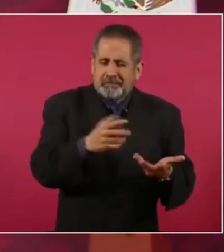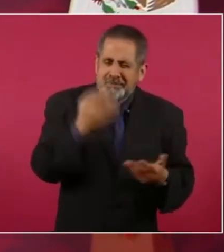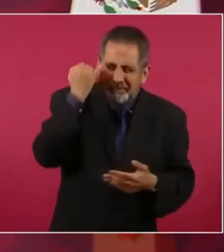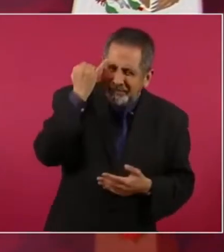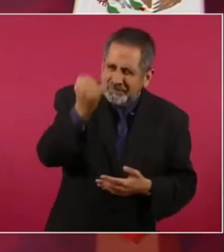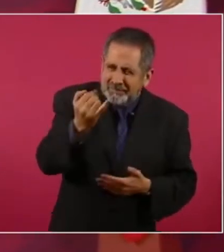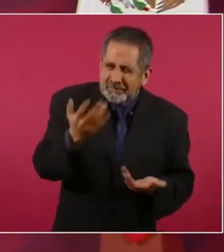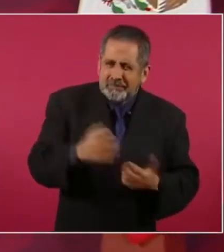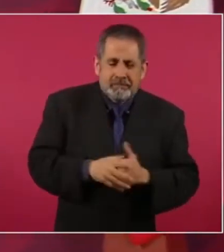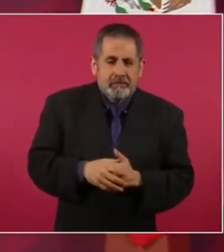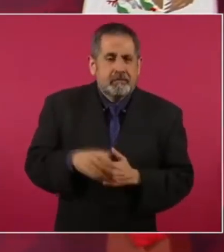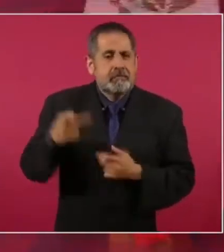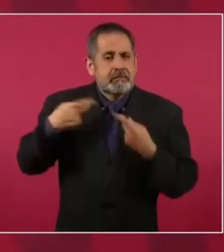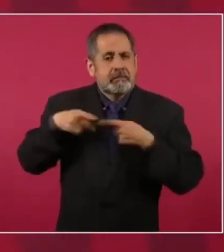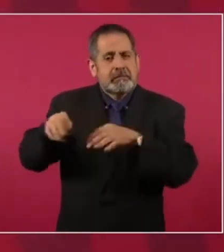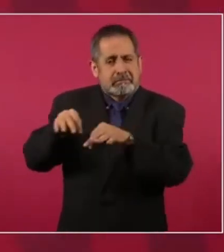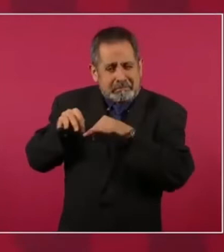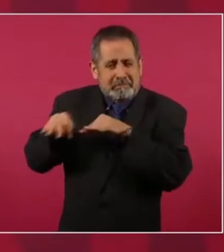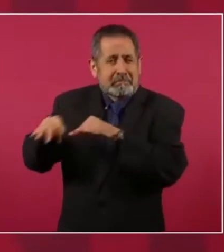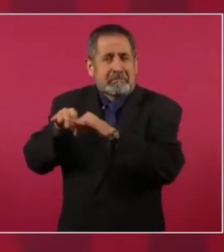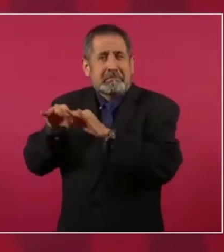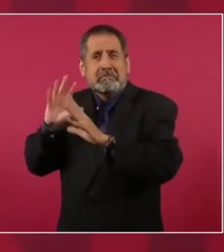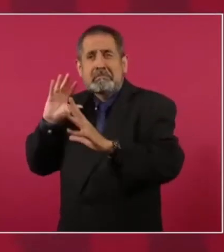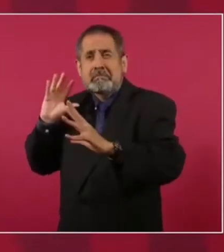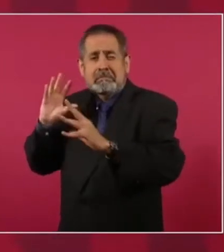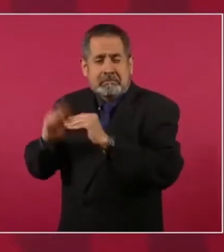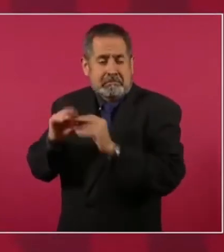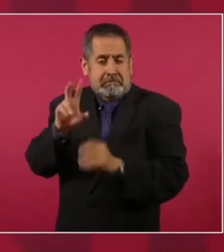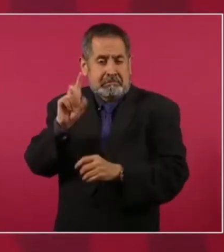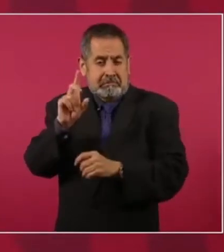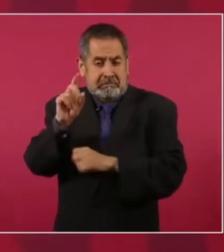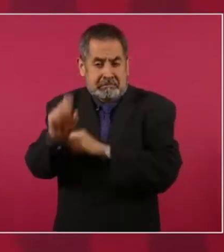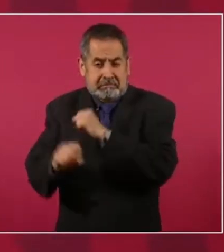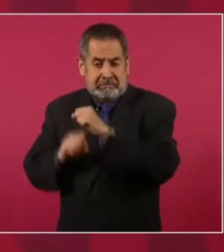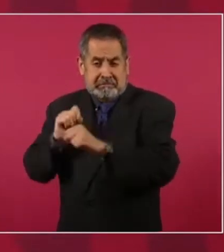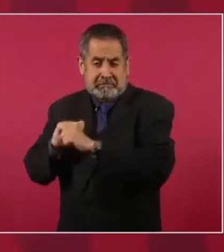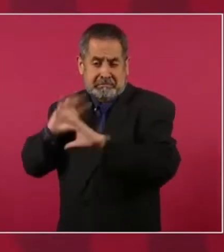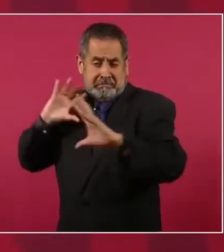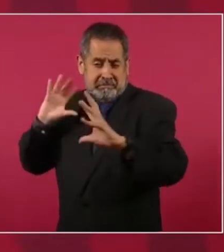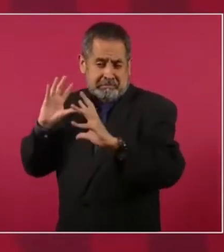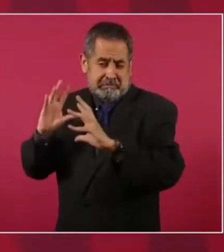Imagínense una gente que trabaja 30 años